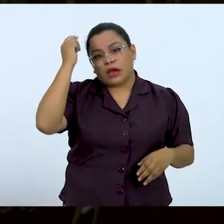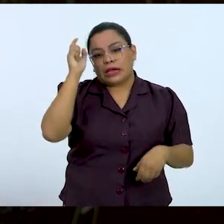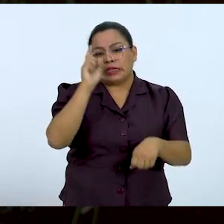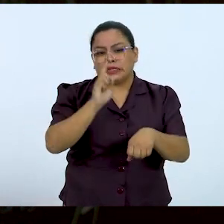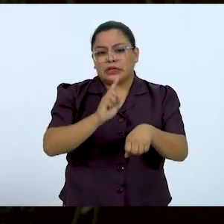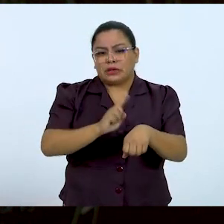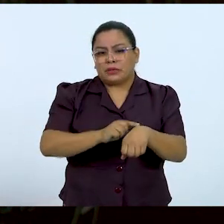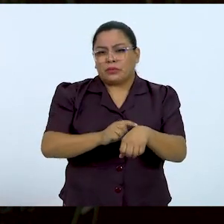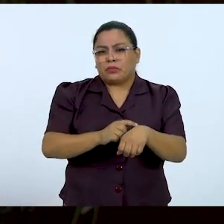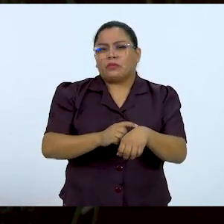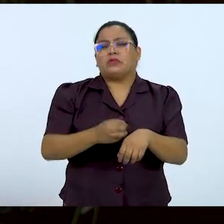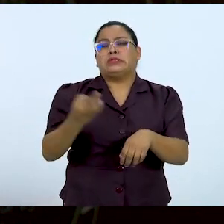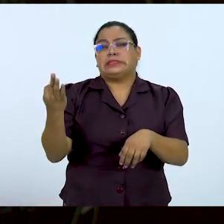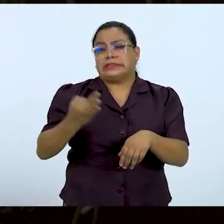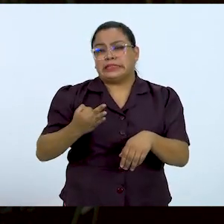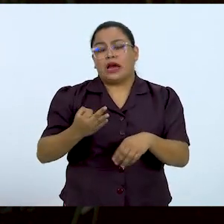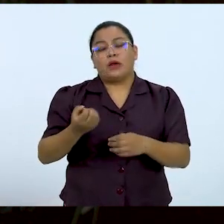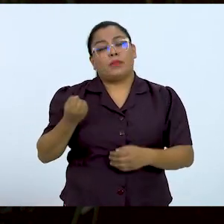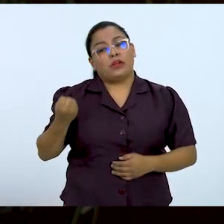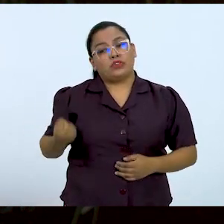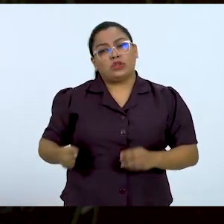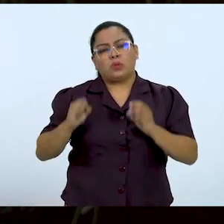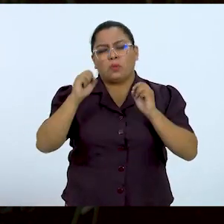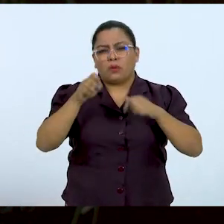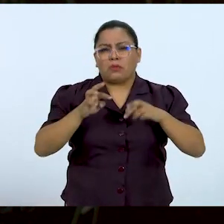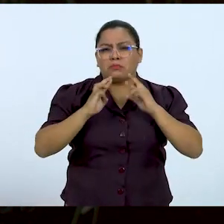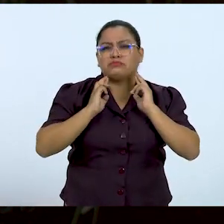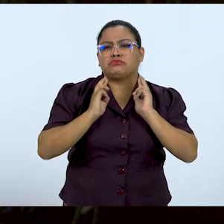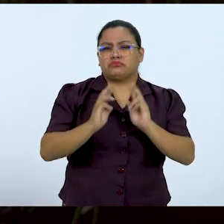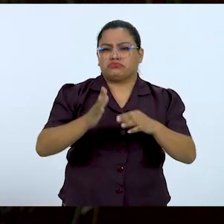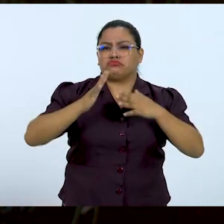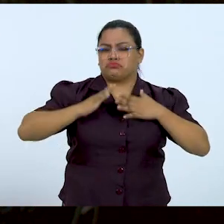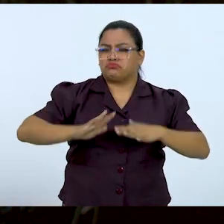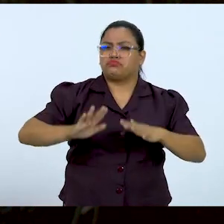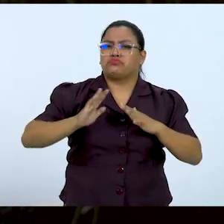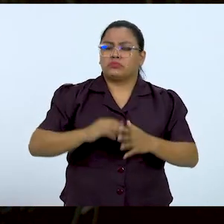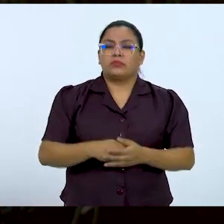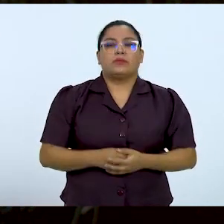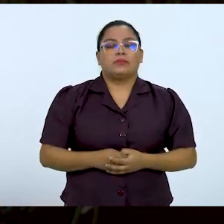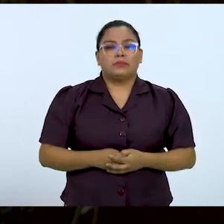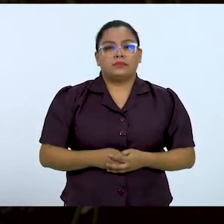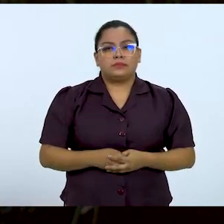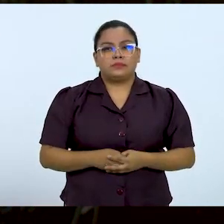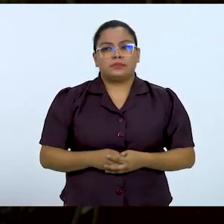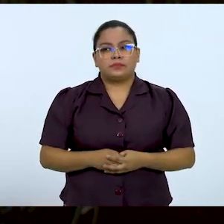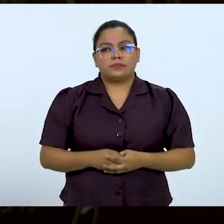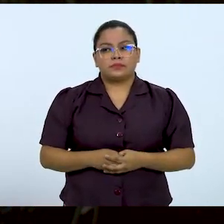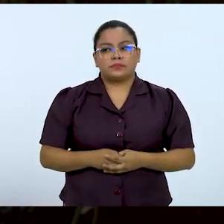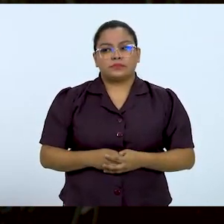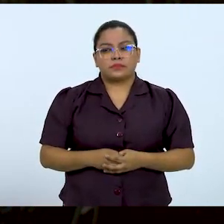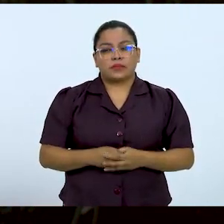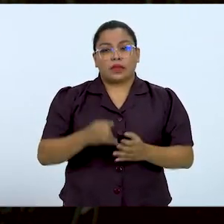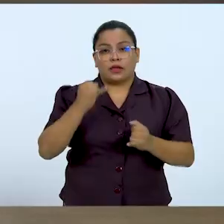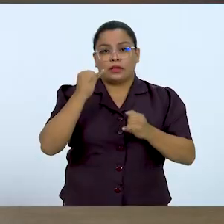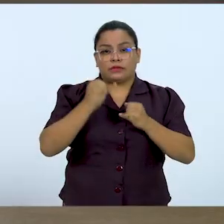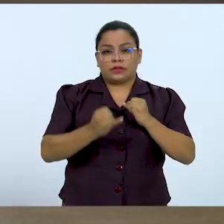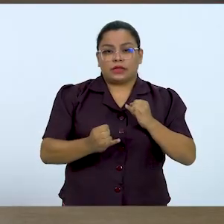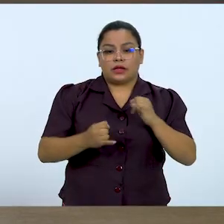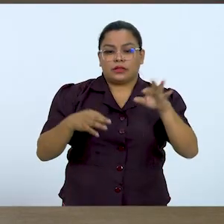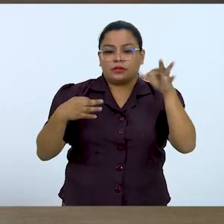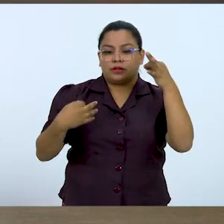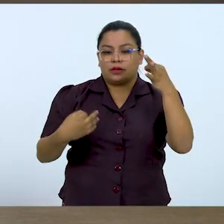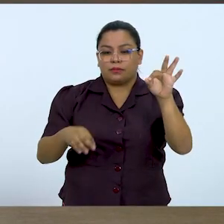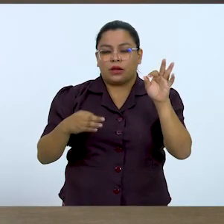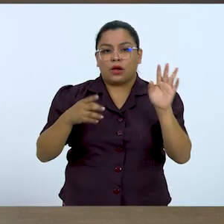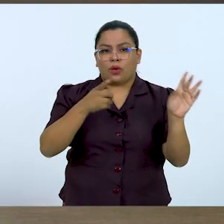dando espacio suficiente para que los estudiantes resuelvan sin dejar de lado el contenido. Al final